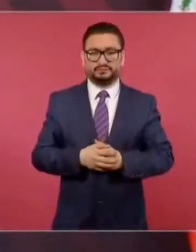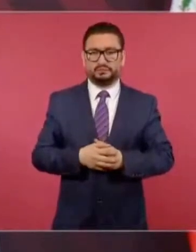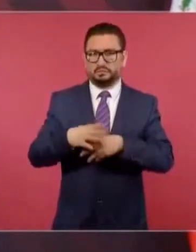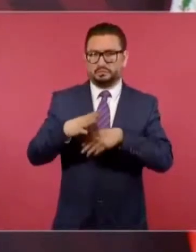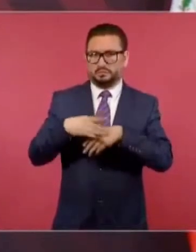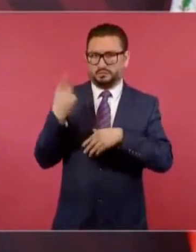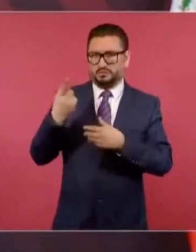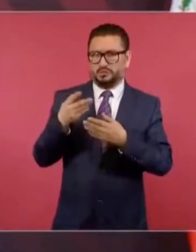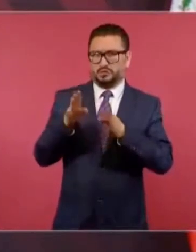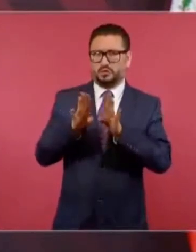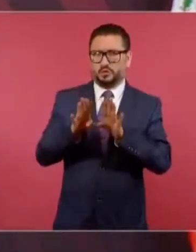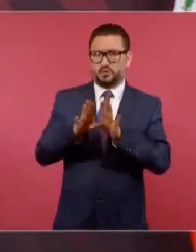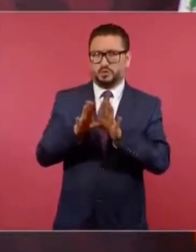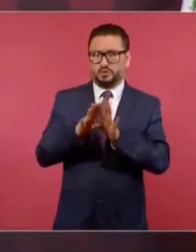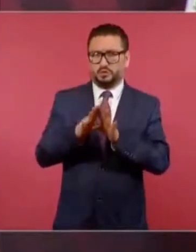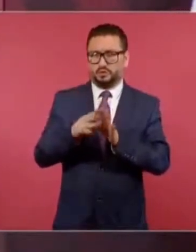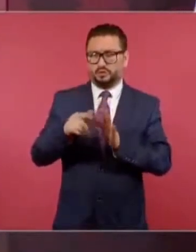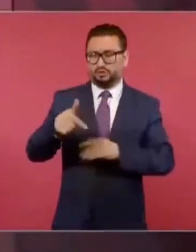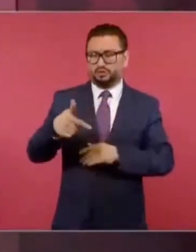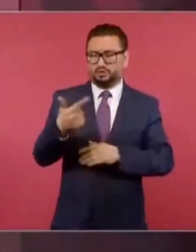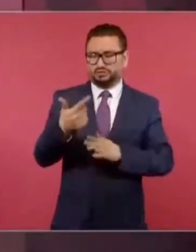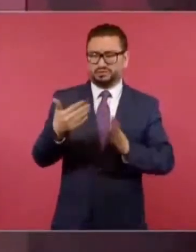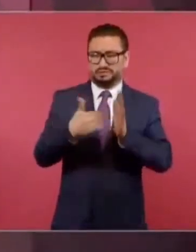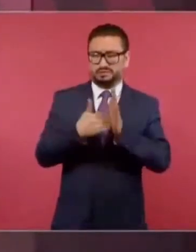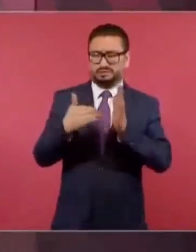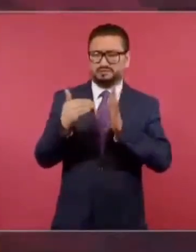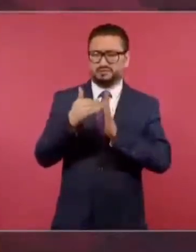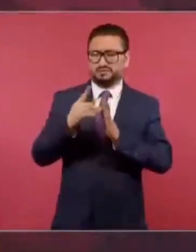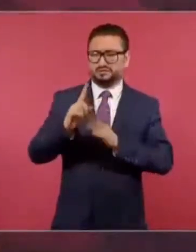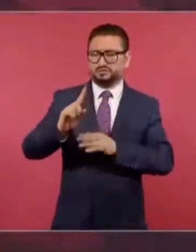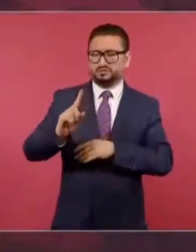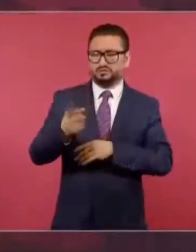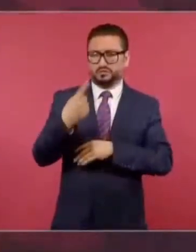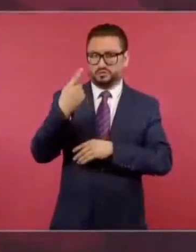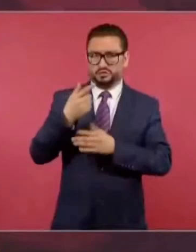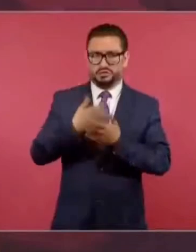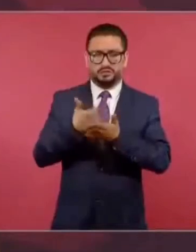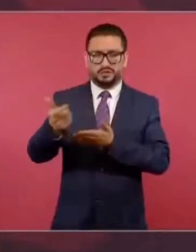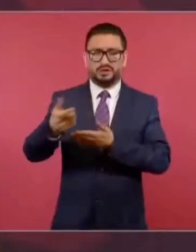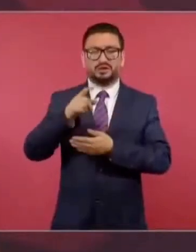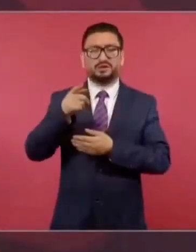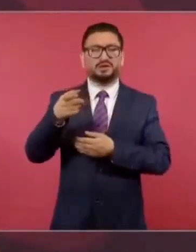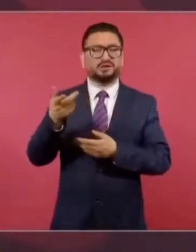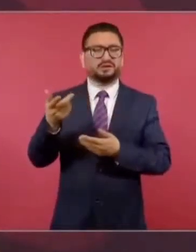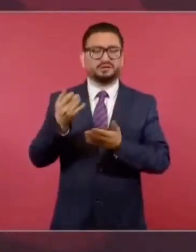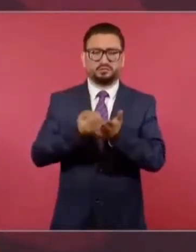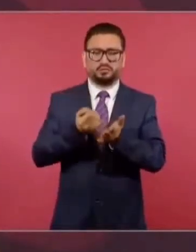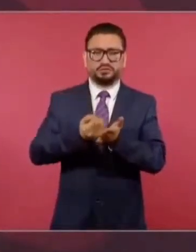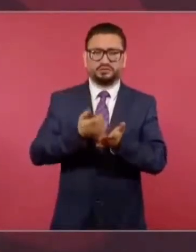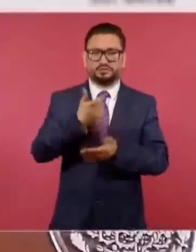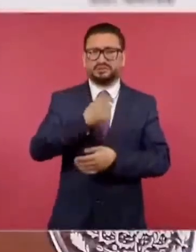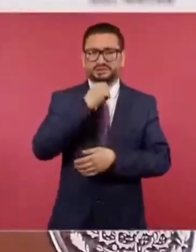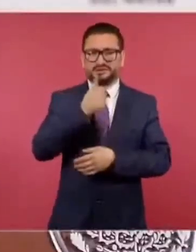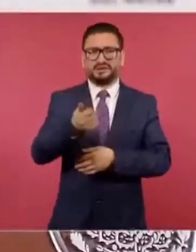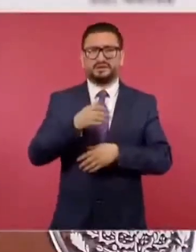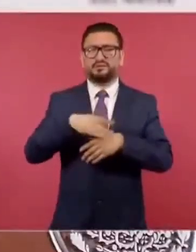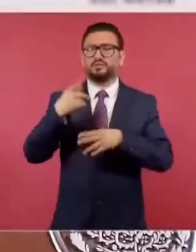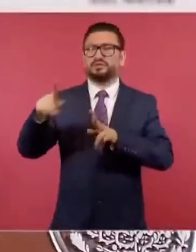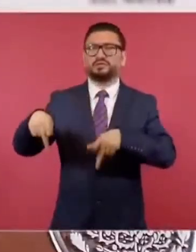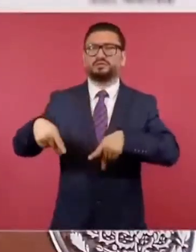¿Cómo van a recibir 12,000 millones de dólares y no pagan un centavo de impuesto? Si la